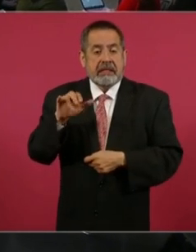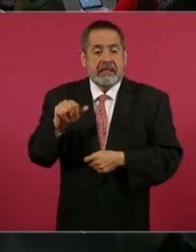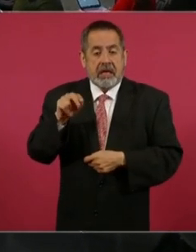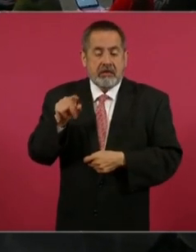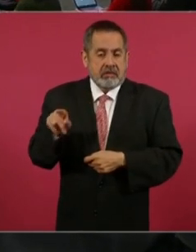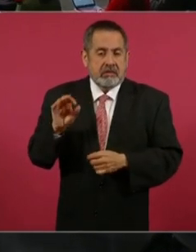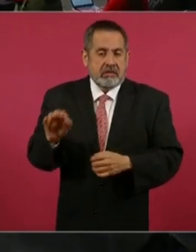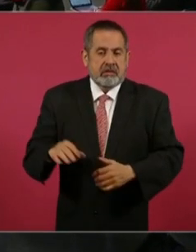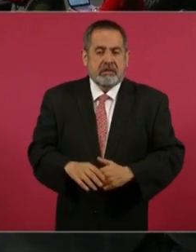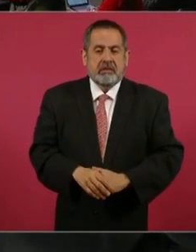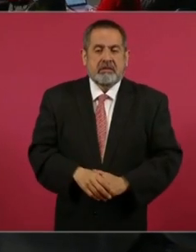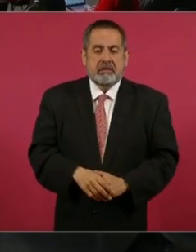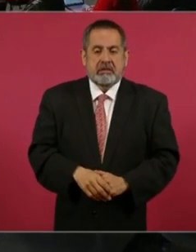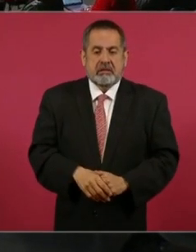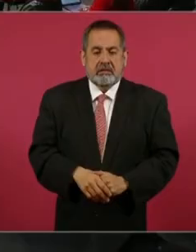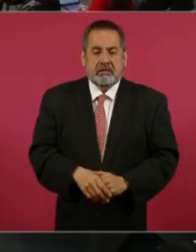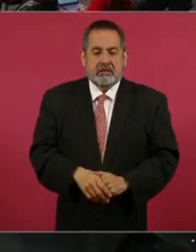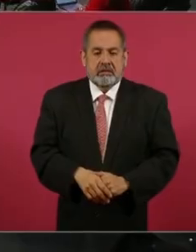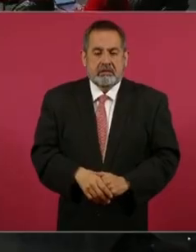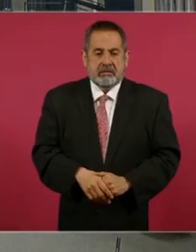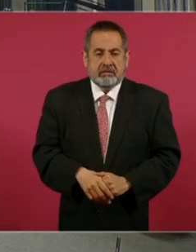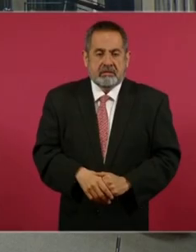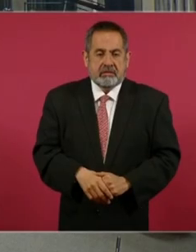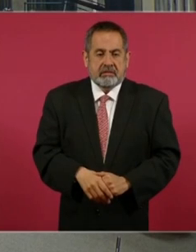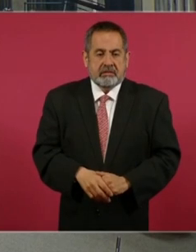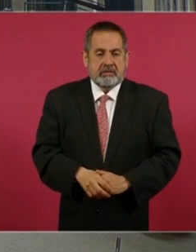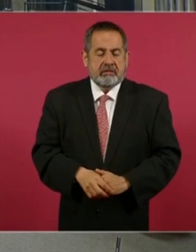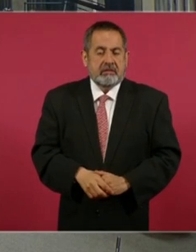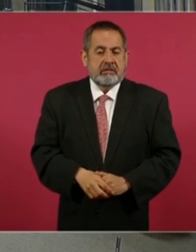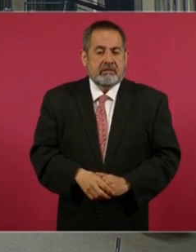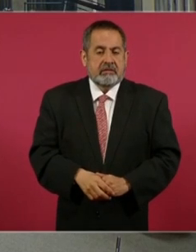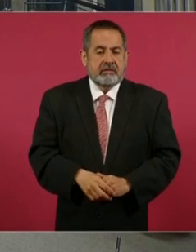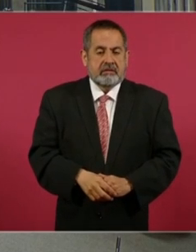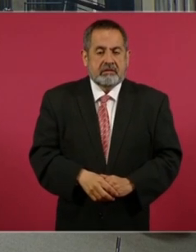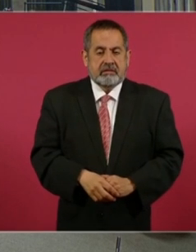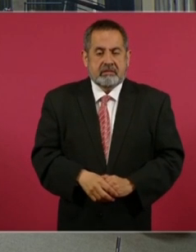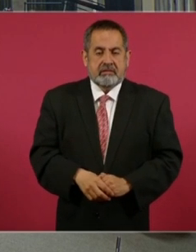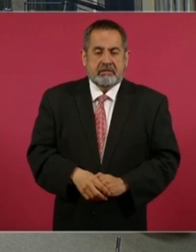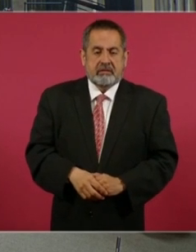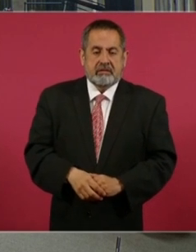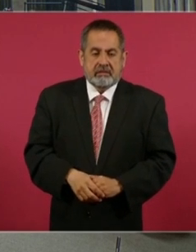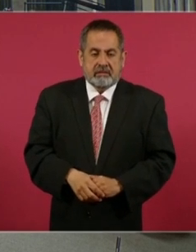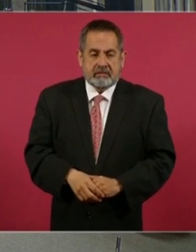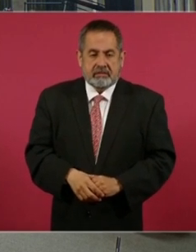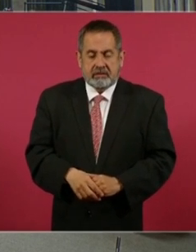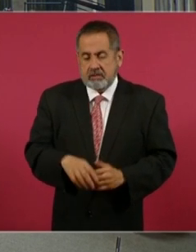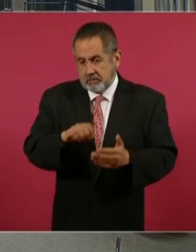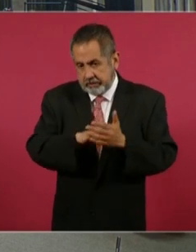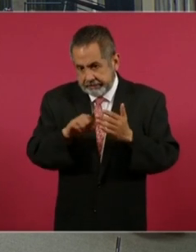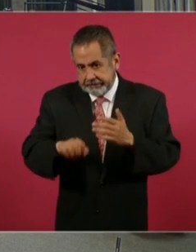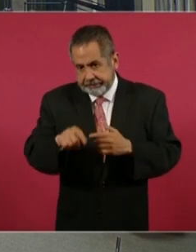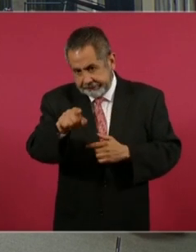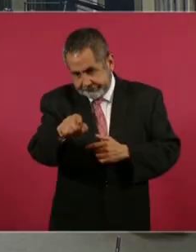¿Hay intercambio de mensajes entre usted y el Papa Francisco, presidente? Por ejemplo,